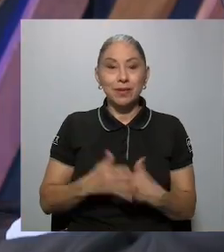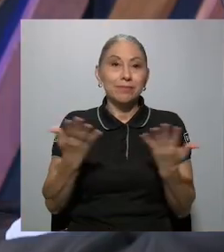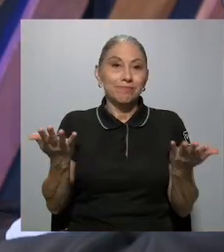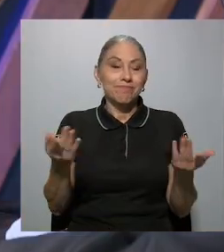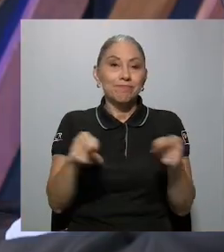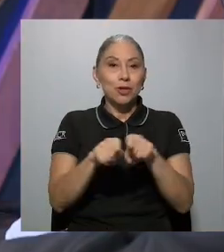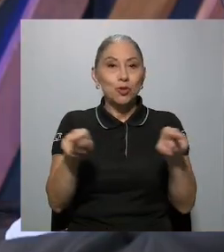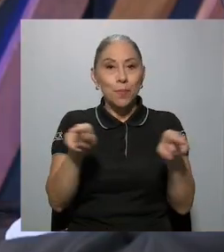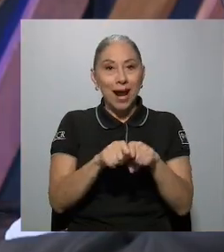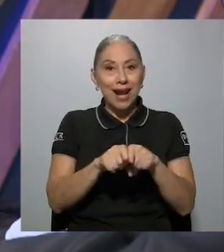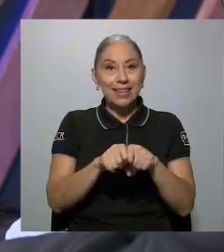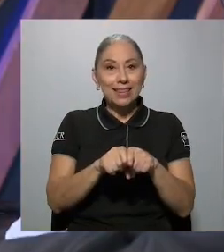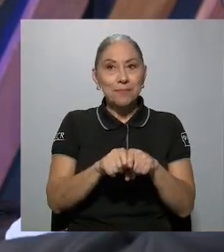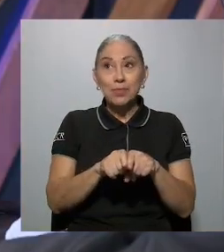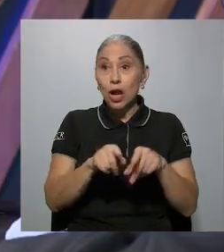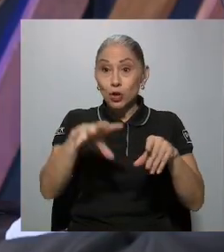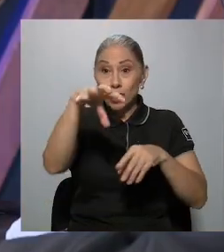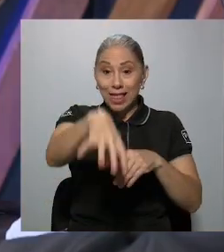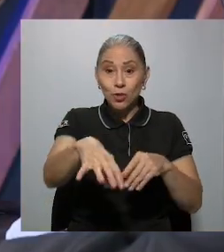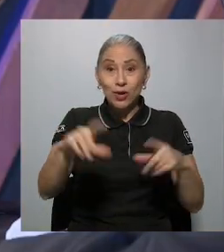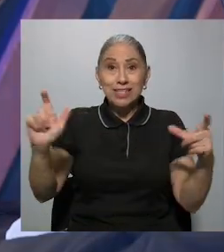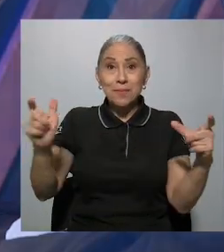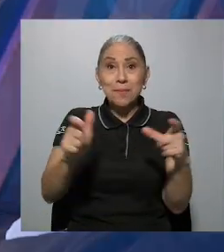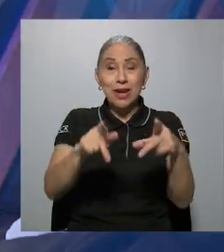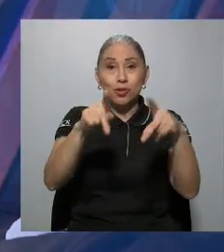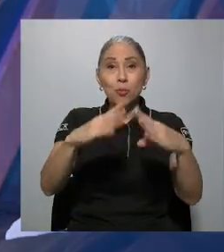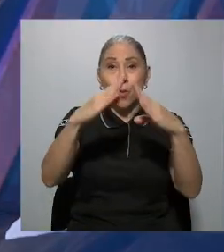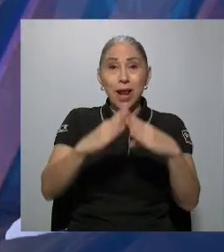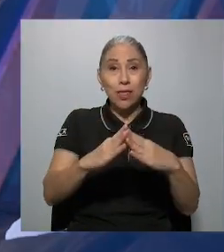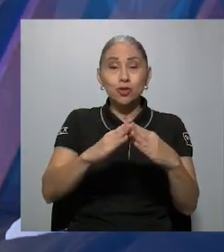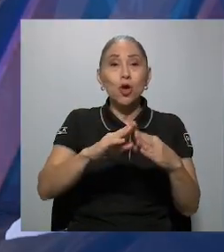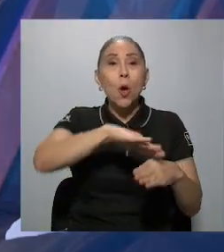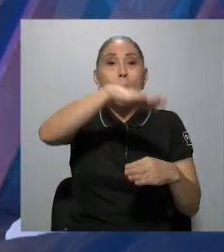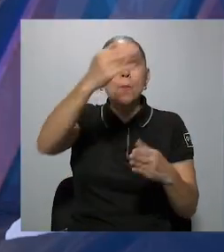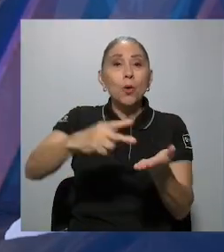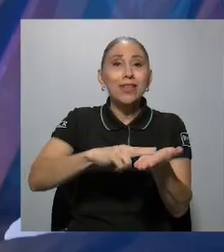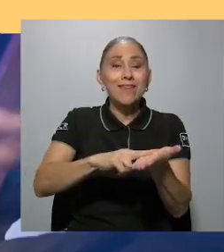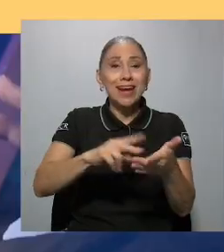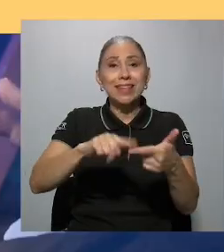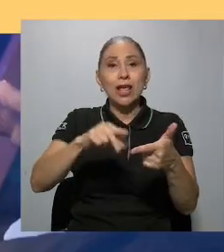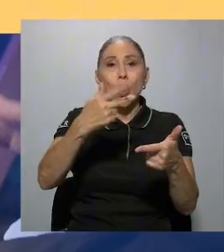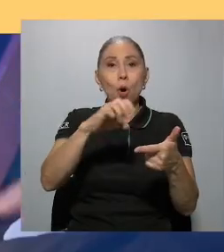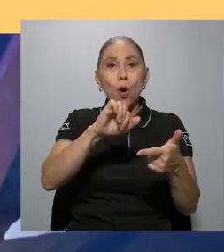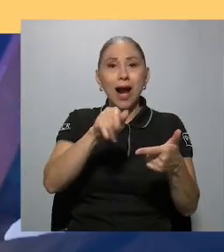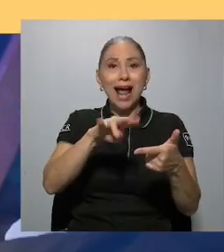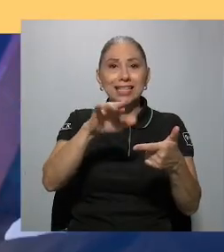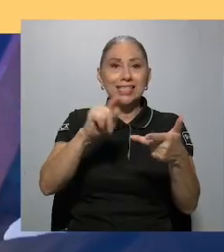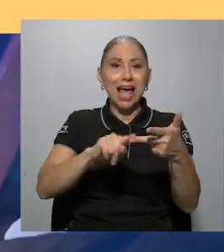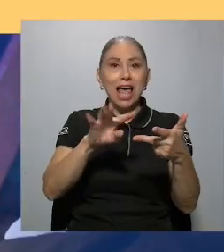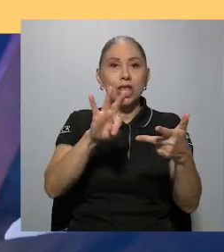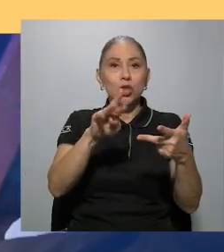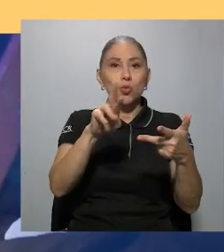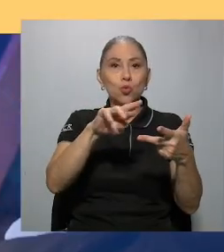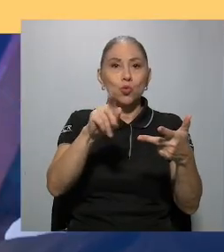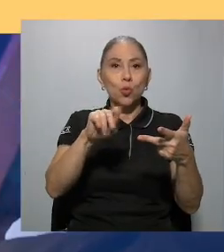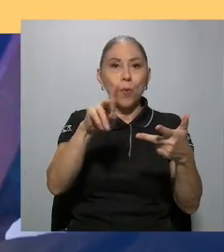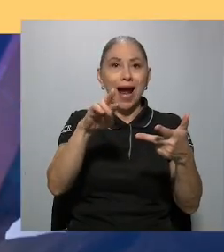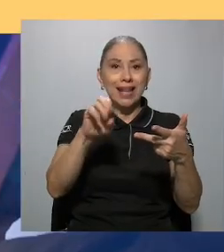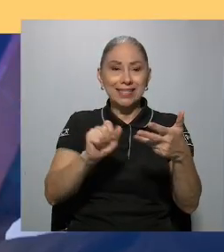Cartago. Por su parte, los menos poblados son Monteverde, Ojancha,